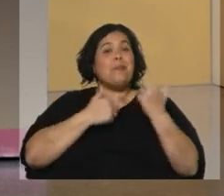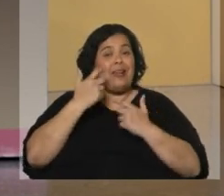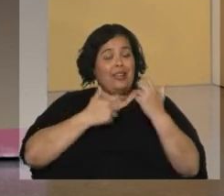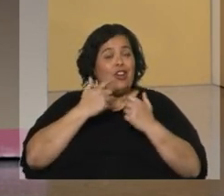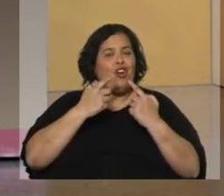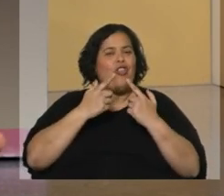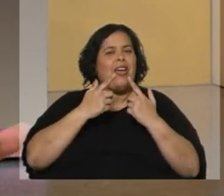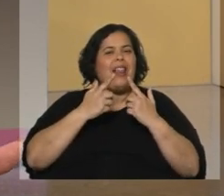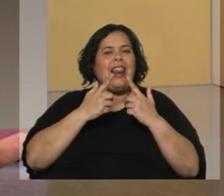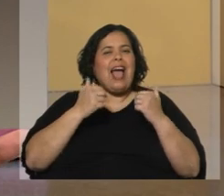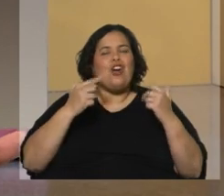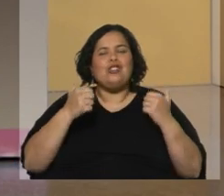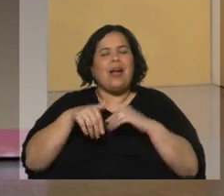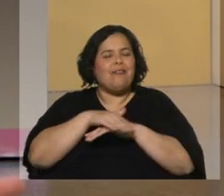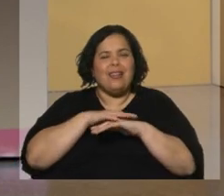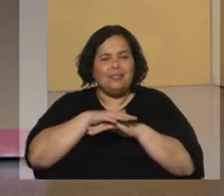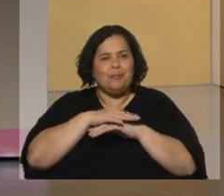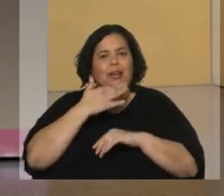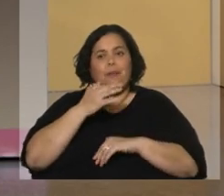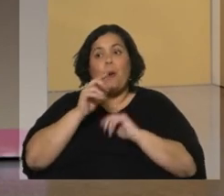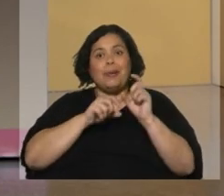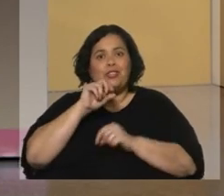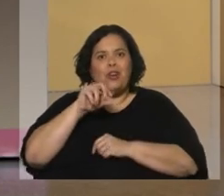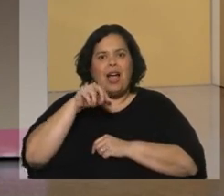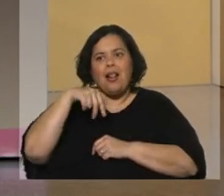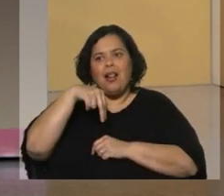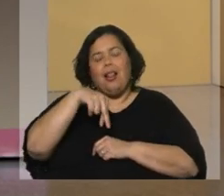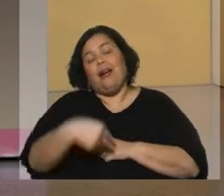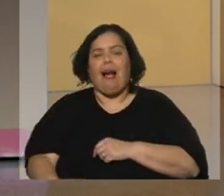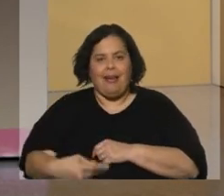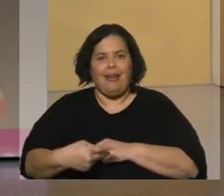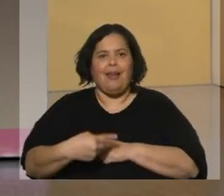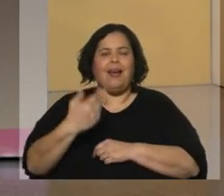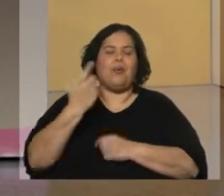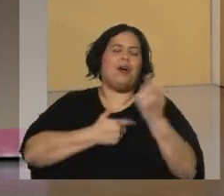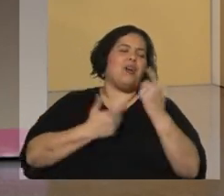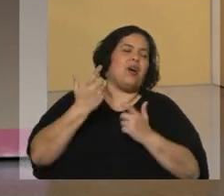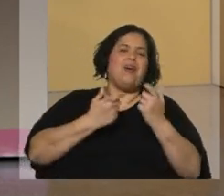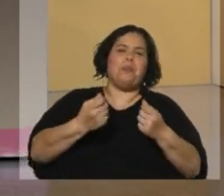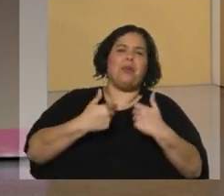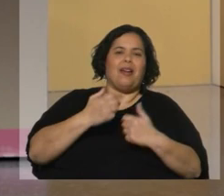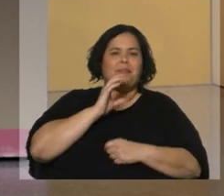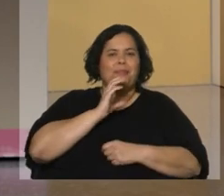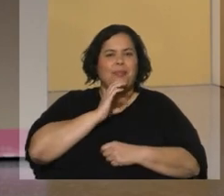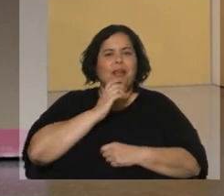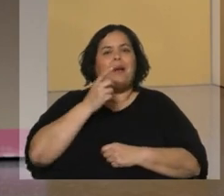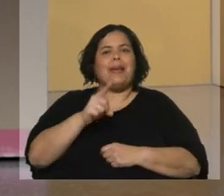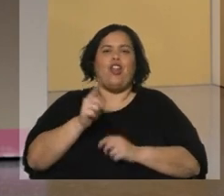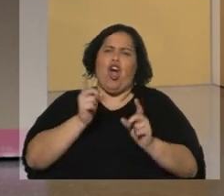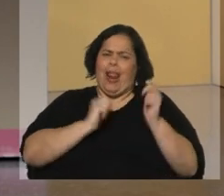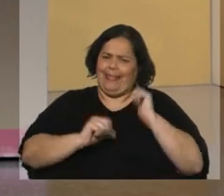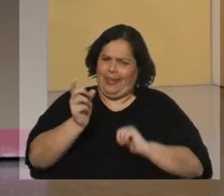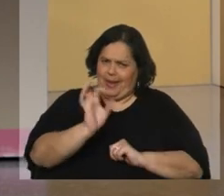de las cosas primitivas muchas veces de Cuando alguien se cae siempre que no se lastime me parece las cosas más divertidas que pero cuando alguien le pasa algo Viste